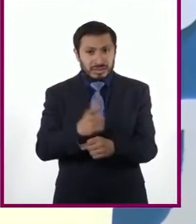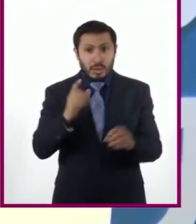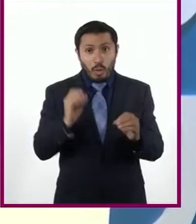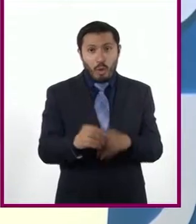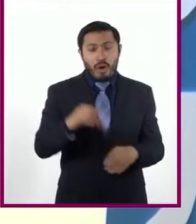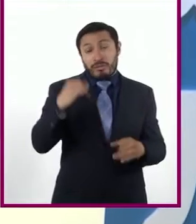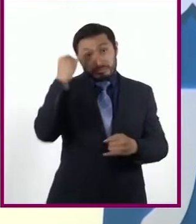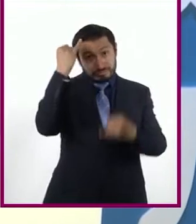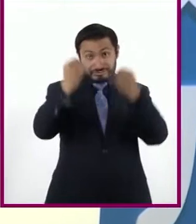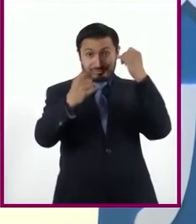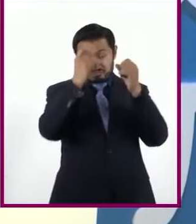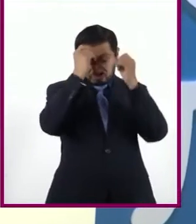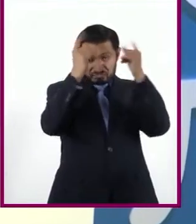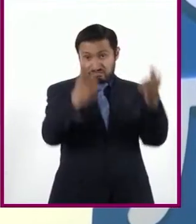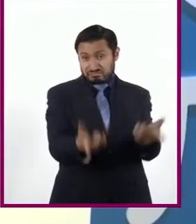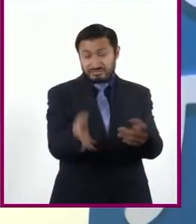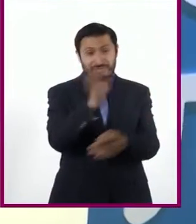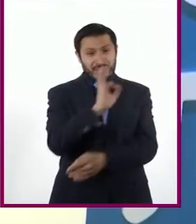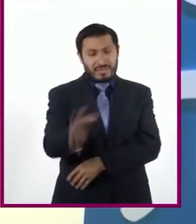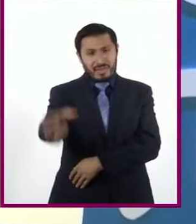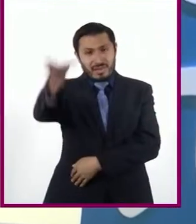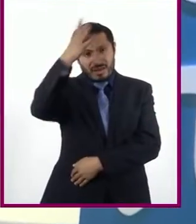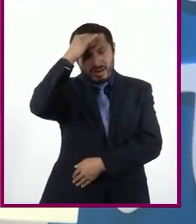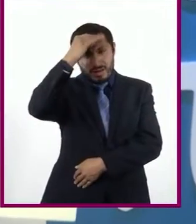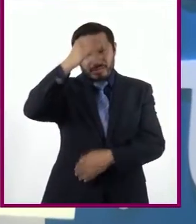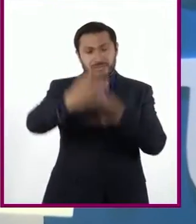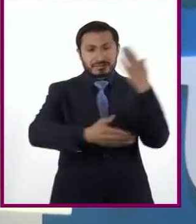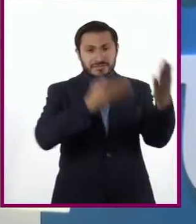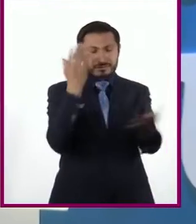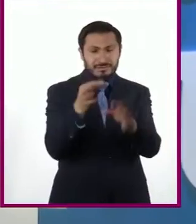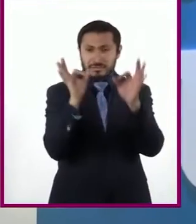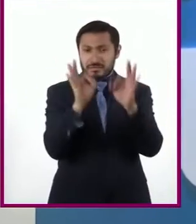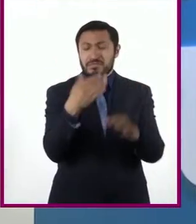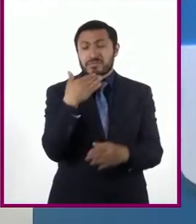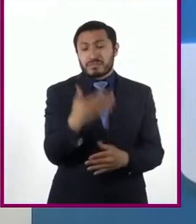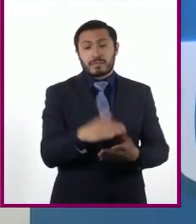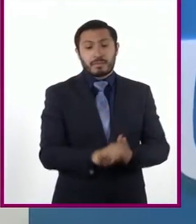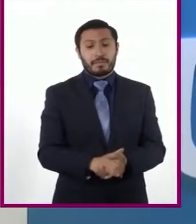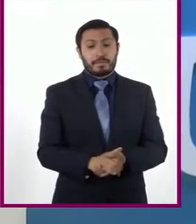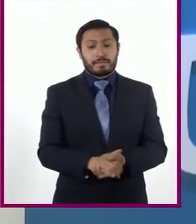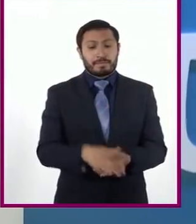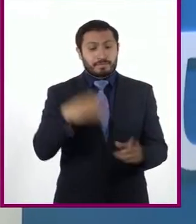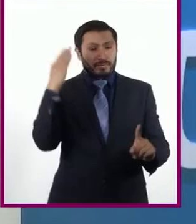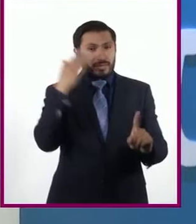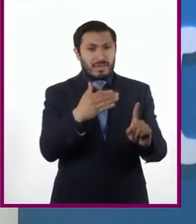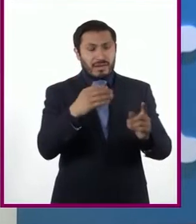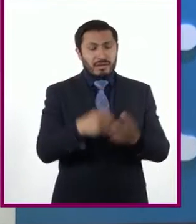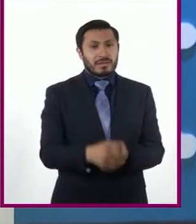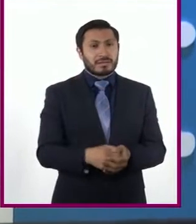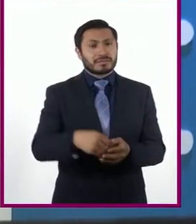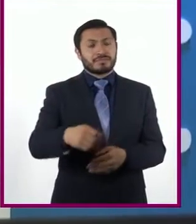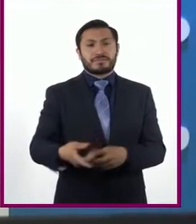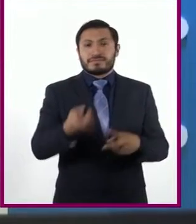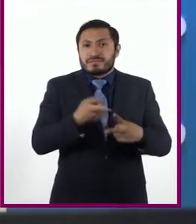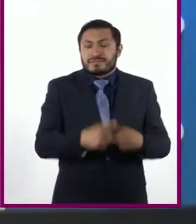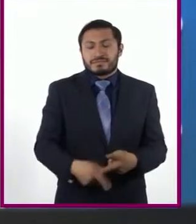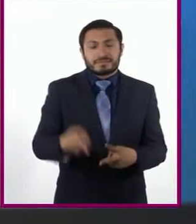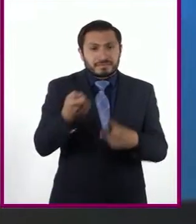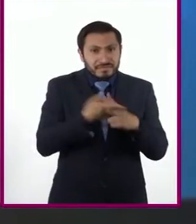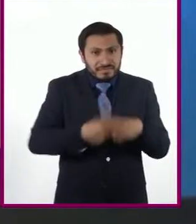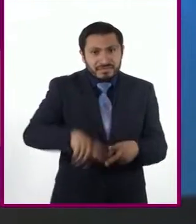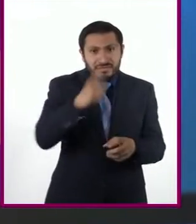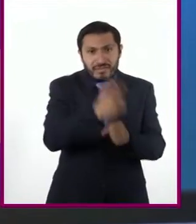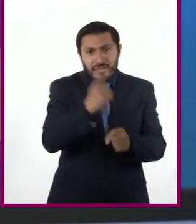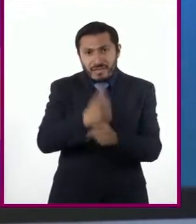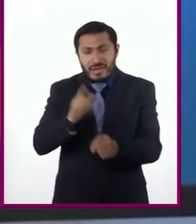vez de inventar, si aprendemos a estudiarlos de forma correcta. Para lograrlo, comencemos identificando